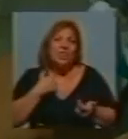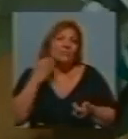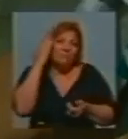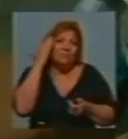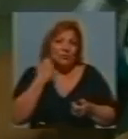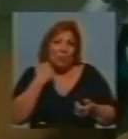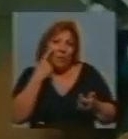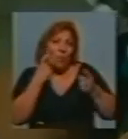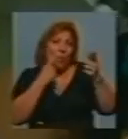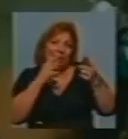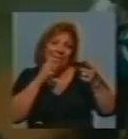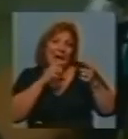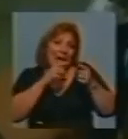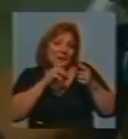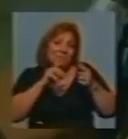atención.